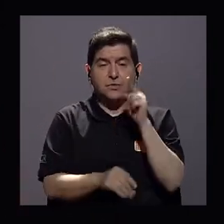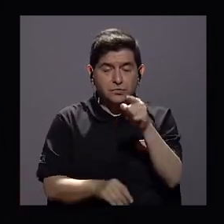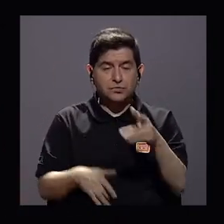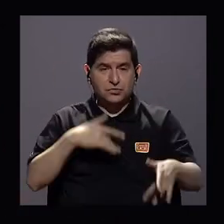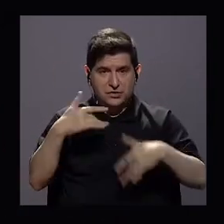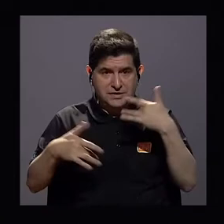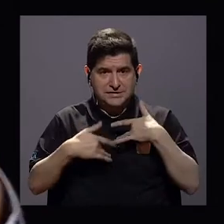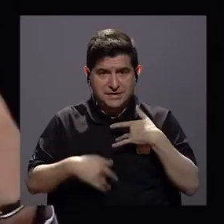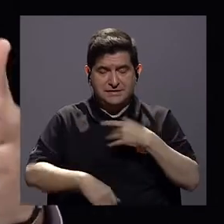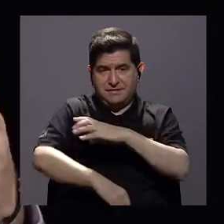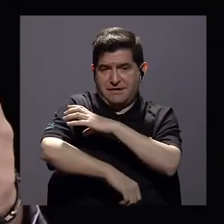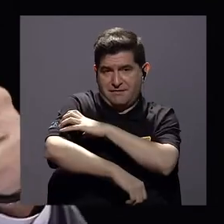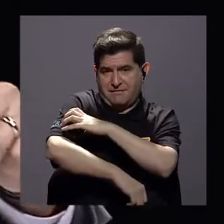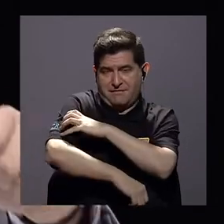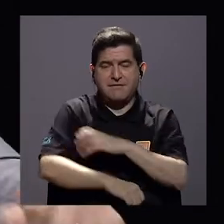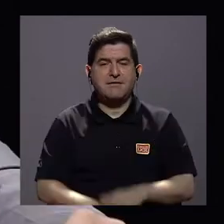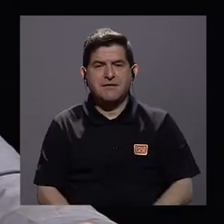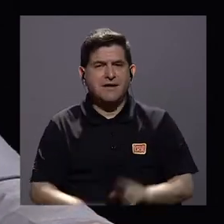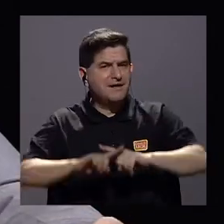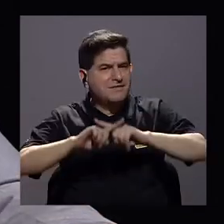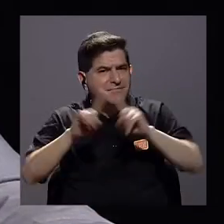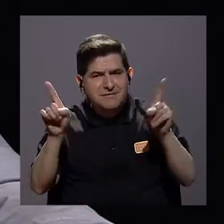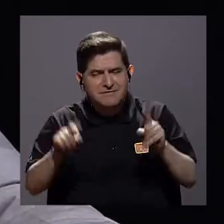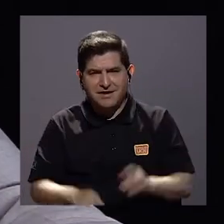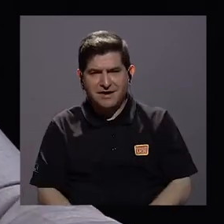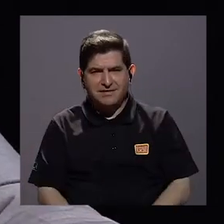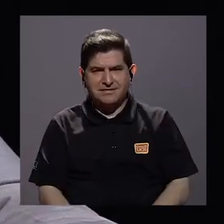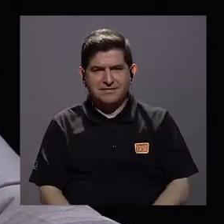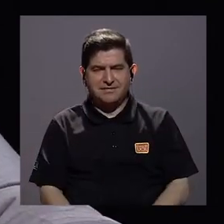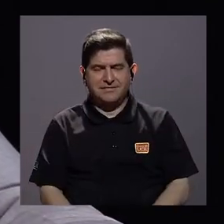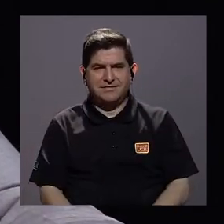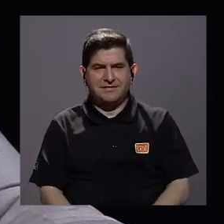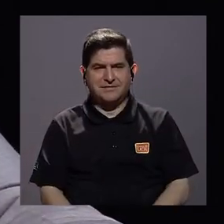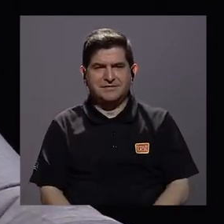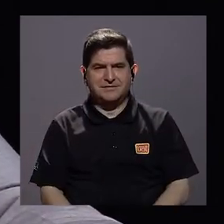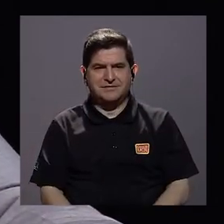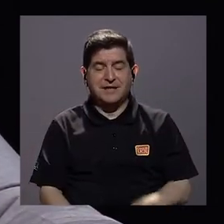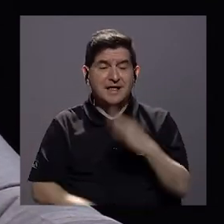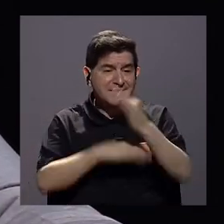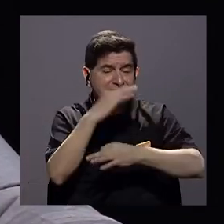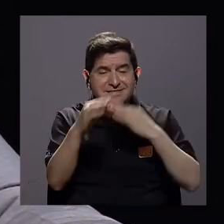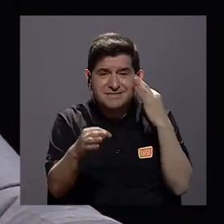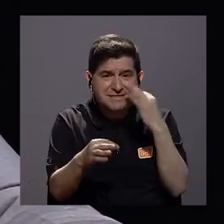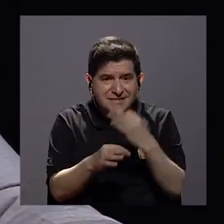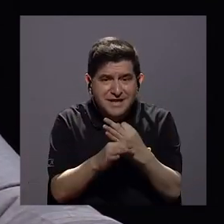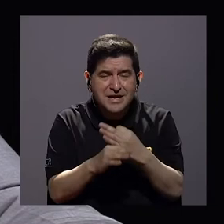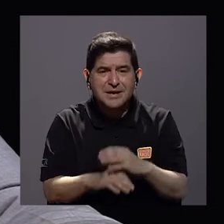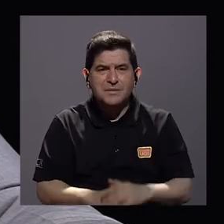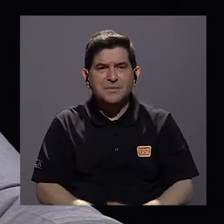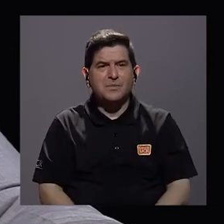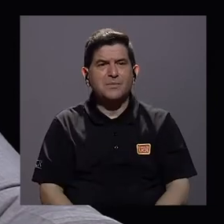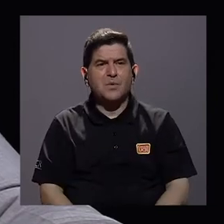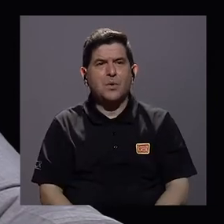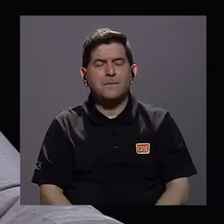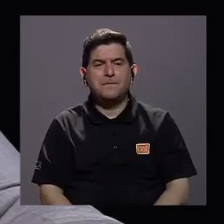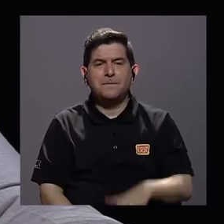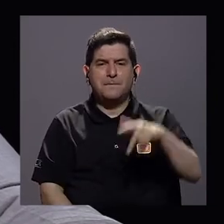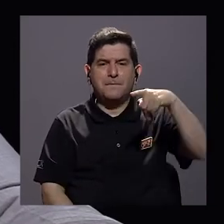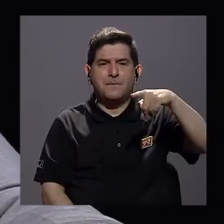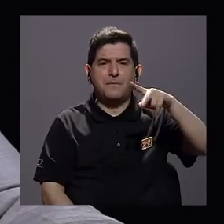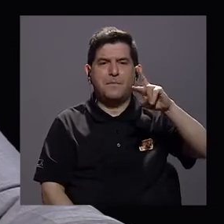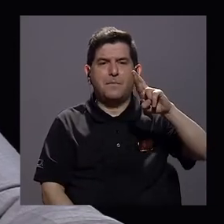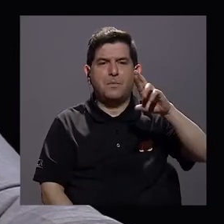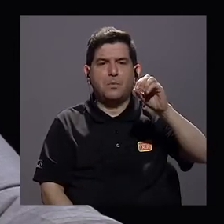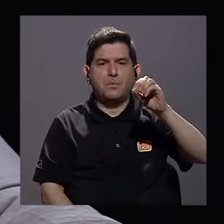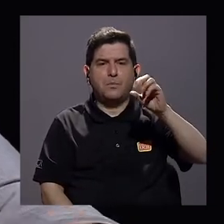sus músculos, totalmente diferentes y refrescantes por el tipo de proteína que estamos